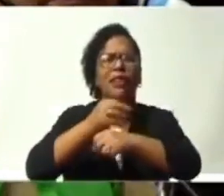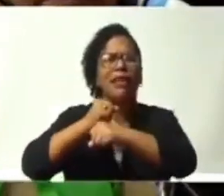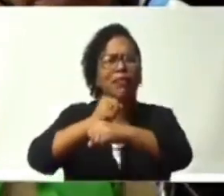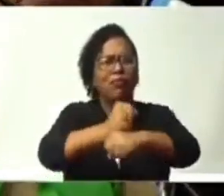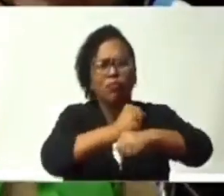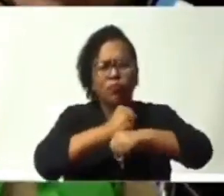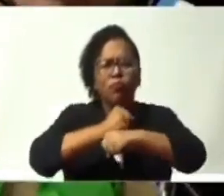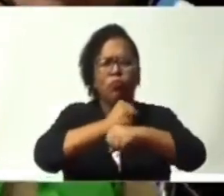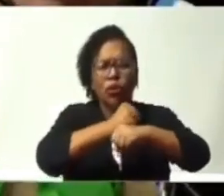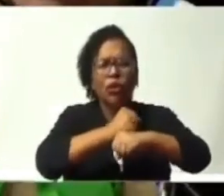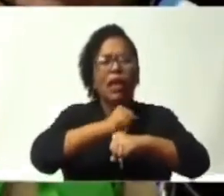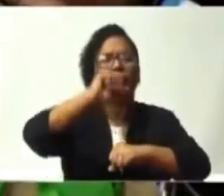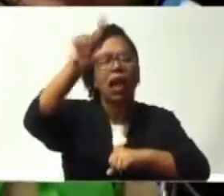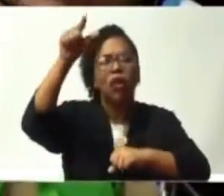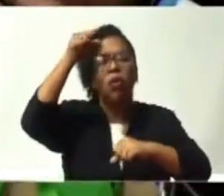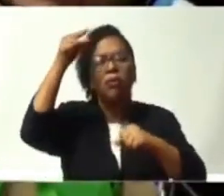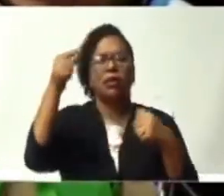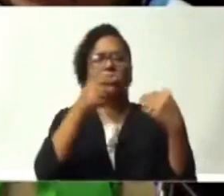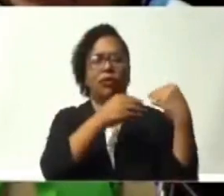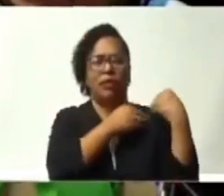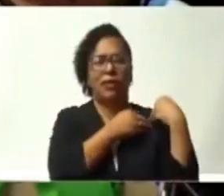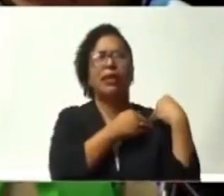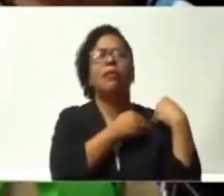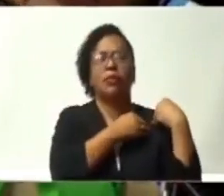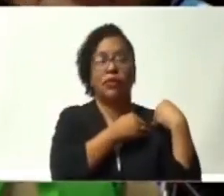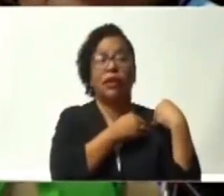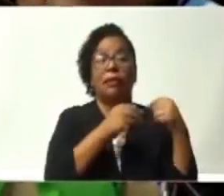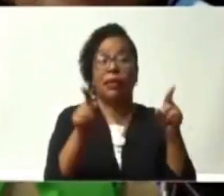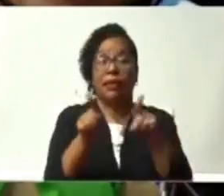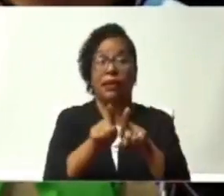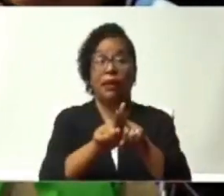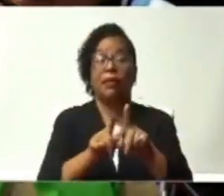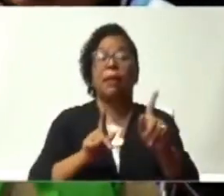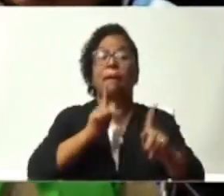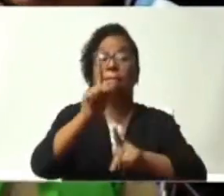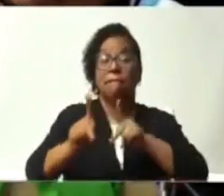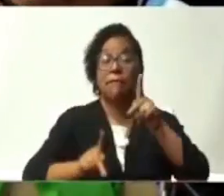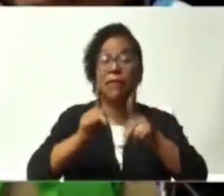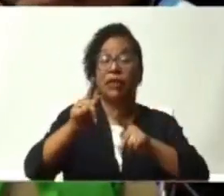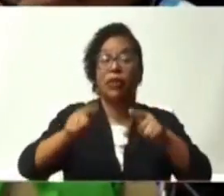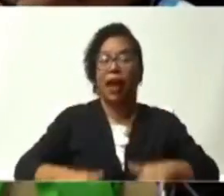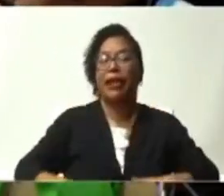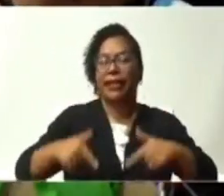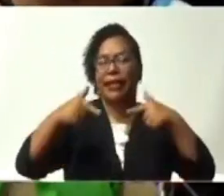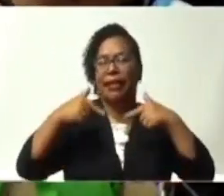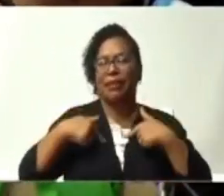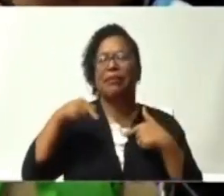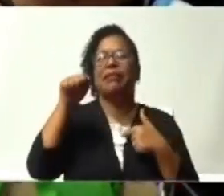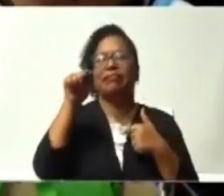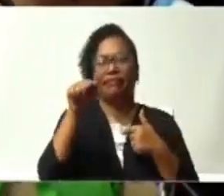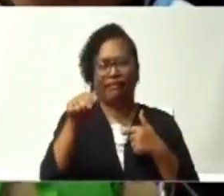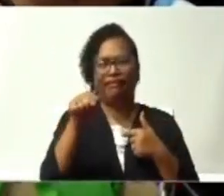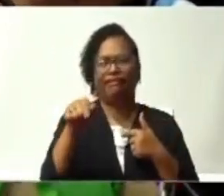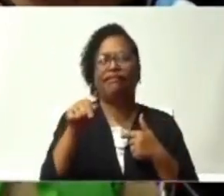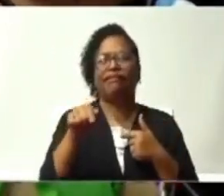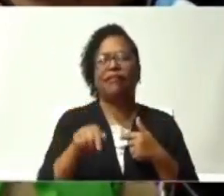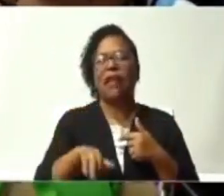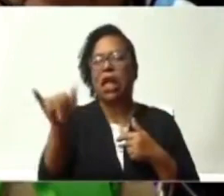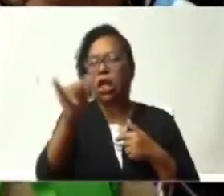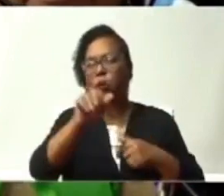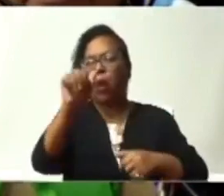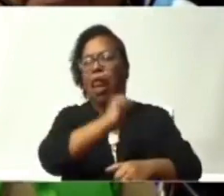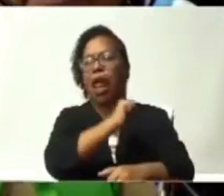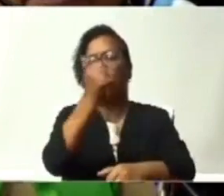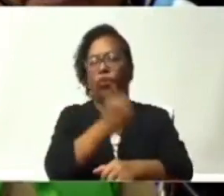gobierno, que necesita ser preservada por sus moradores, que necesita ser preservada por sus autoridades